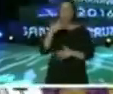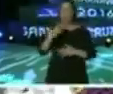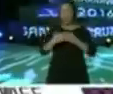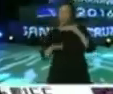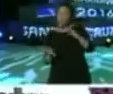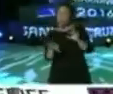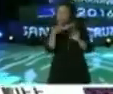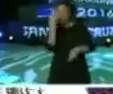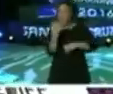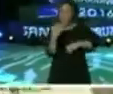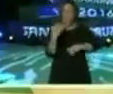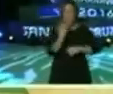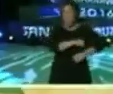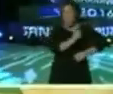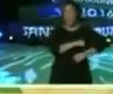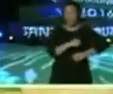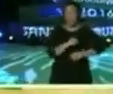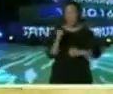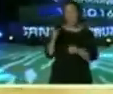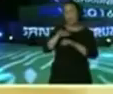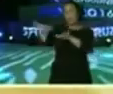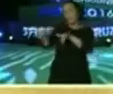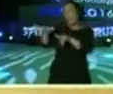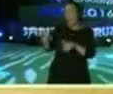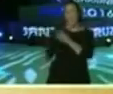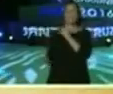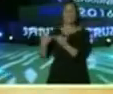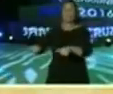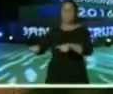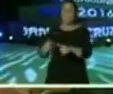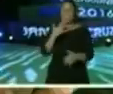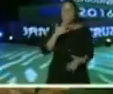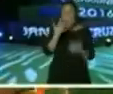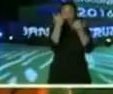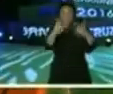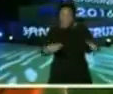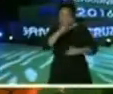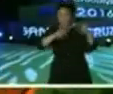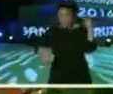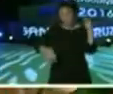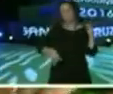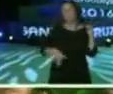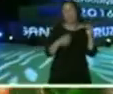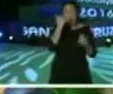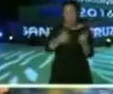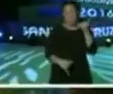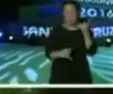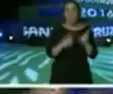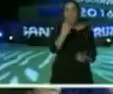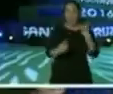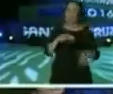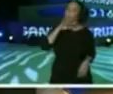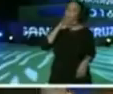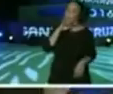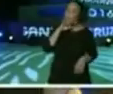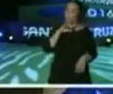Navidad. En el Caribe hago un festival, si la cagamos en la final. Más de uno coño es un festival, si un grupo gay quiere un festival, que